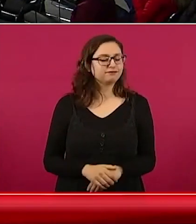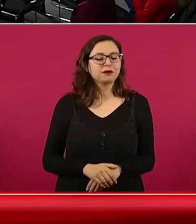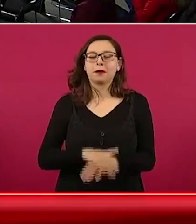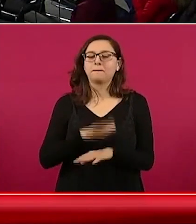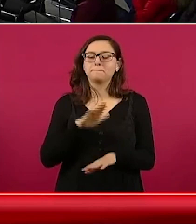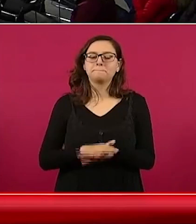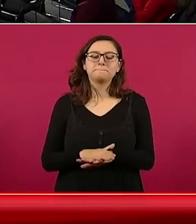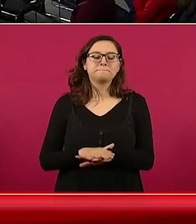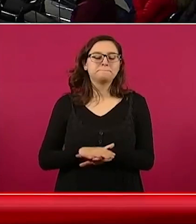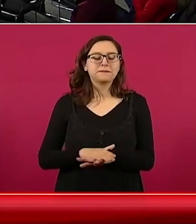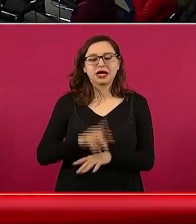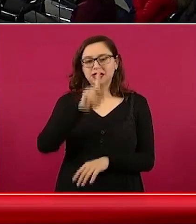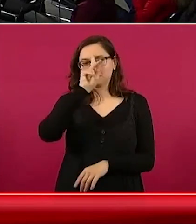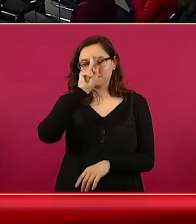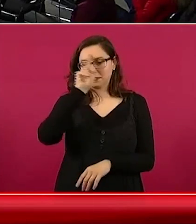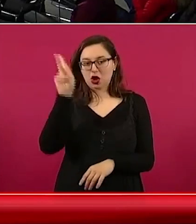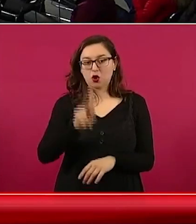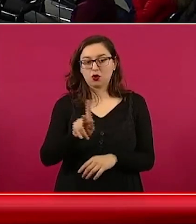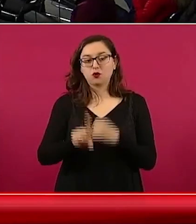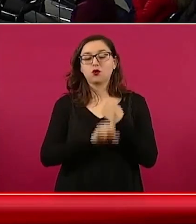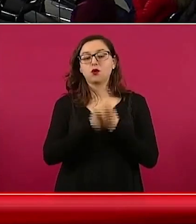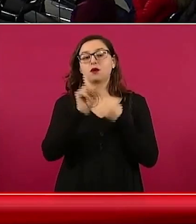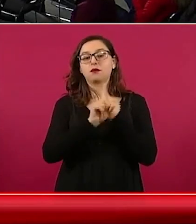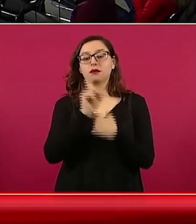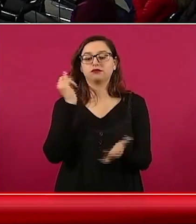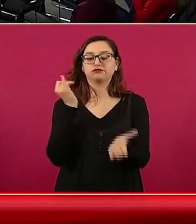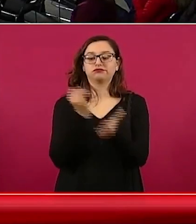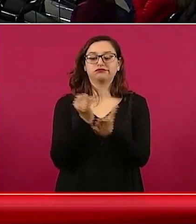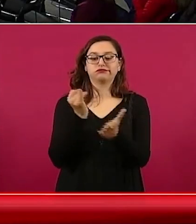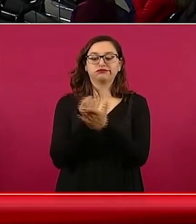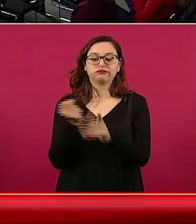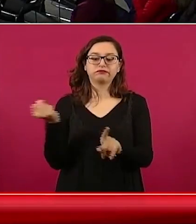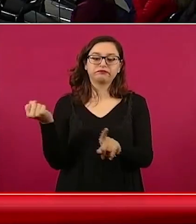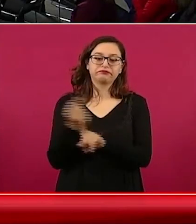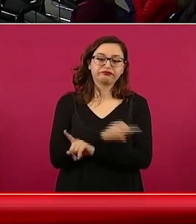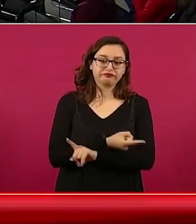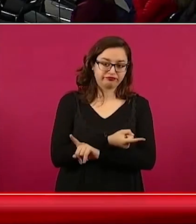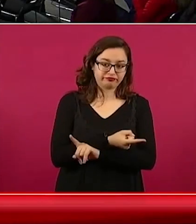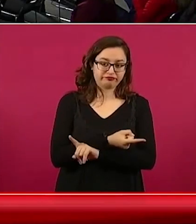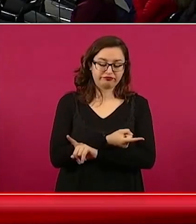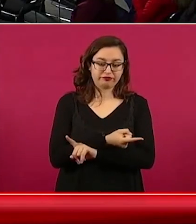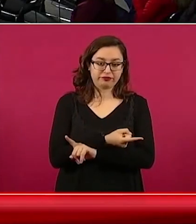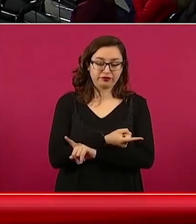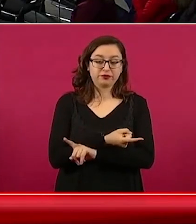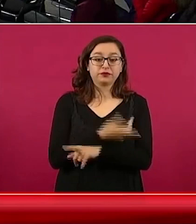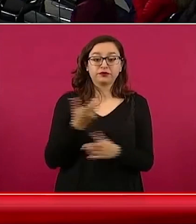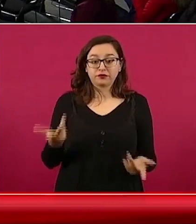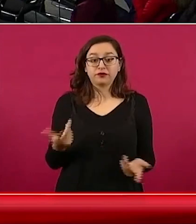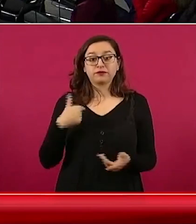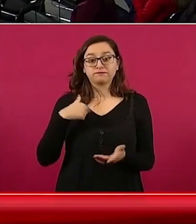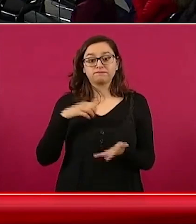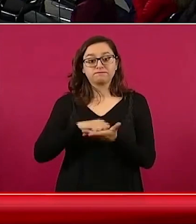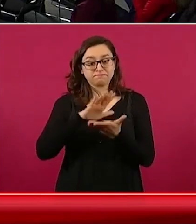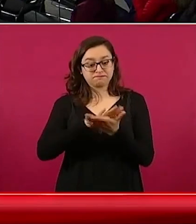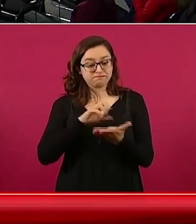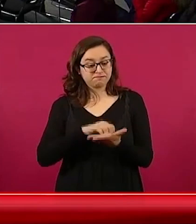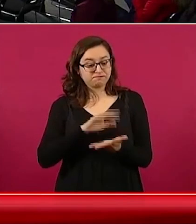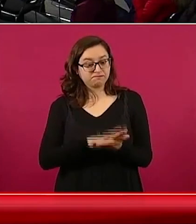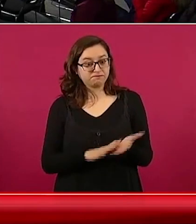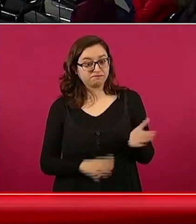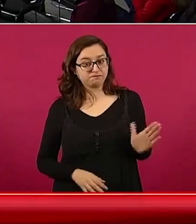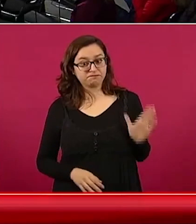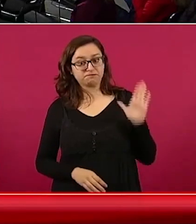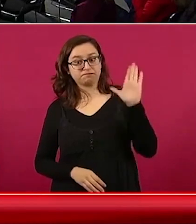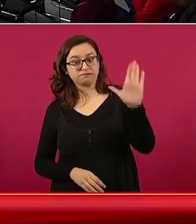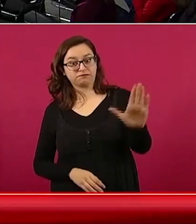Porque hay una gran evasión de impuestos y pues el reportaje en donde documenta precisamente